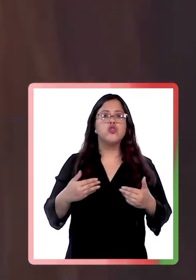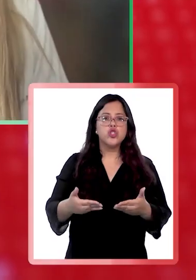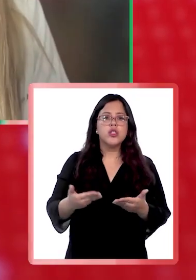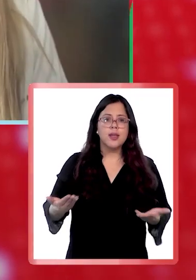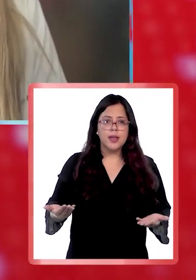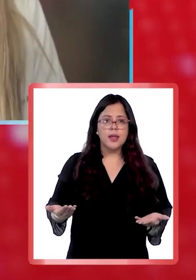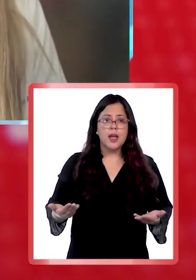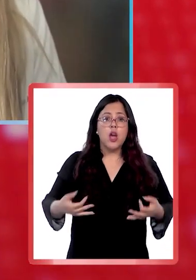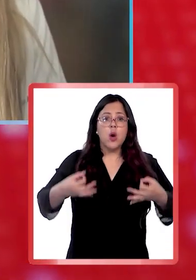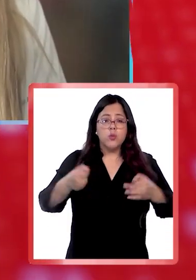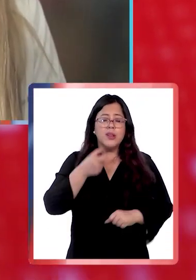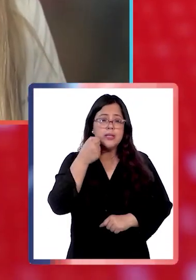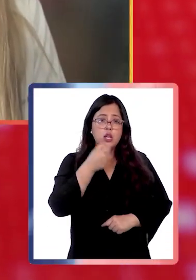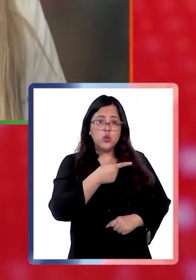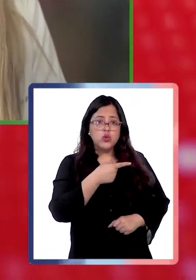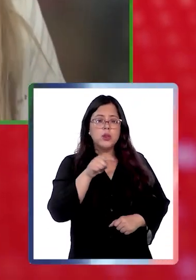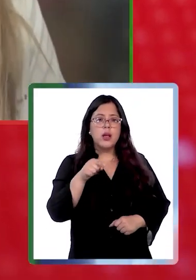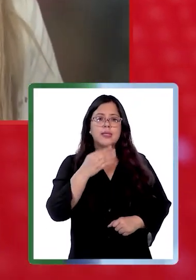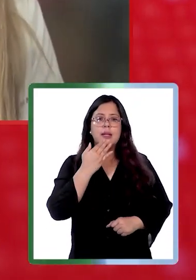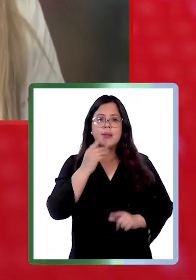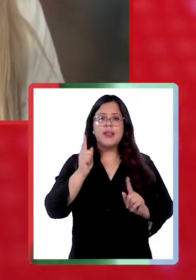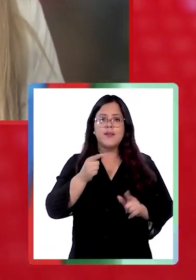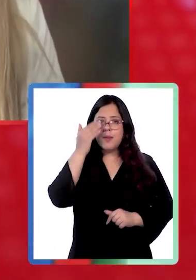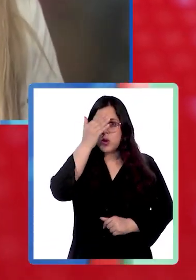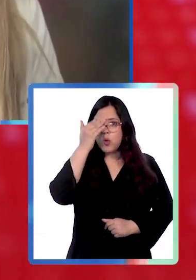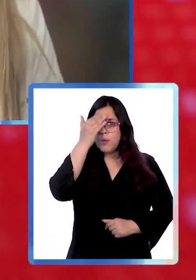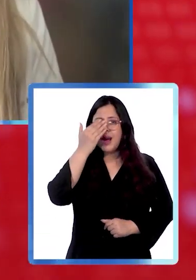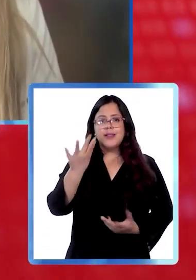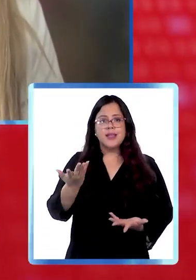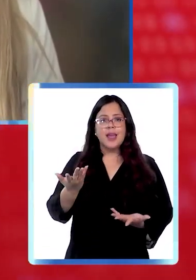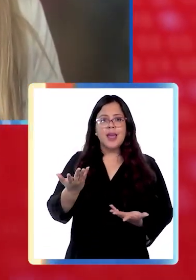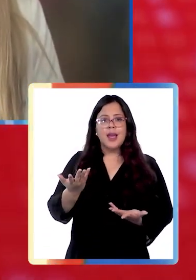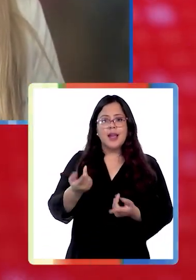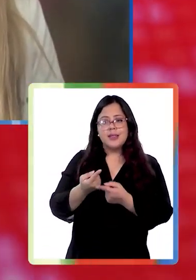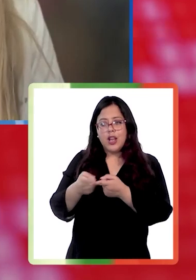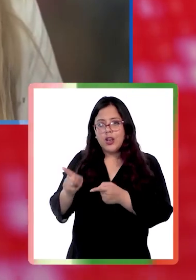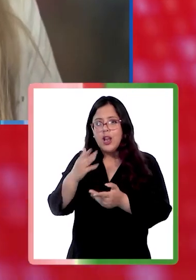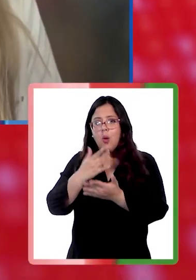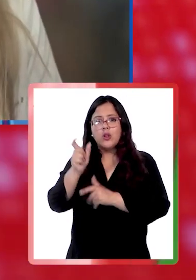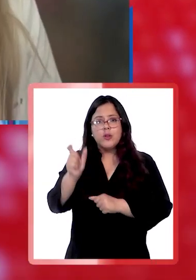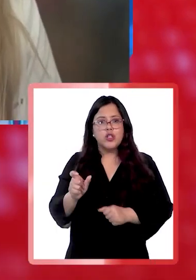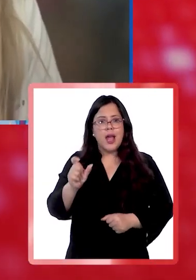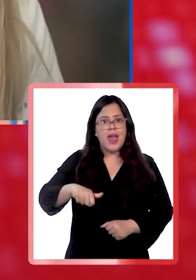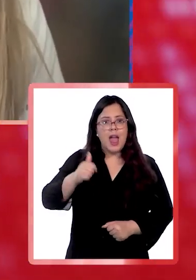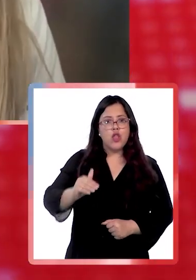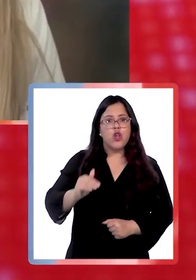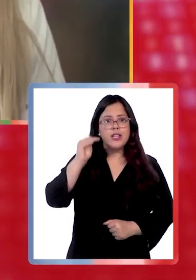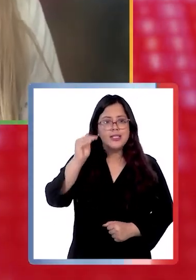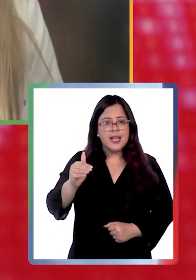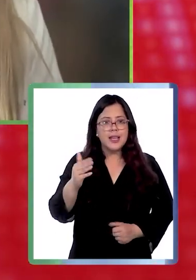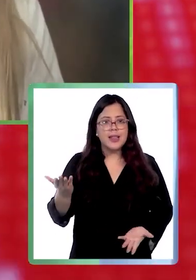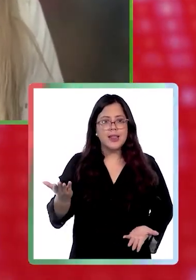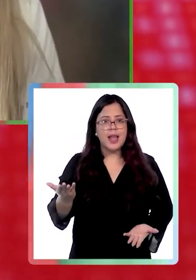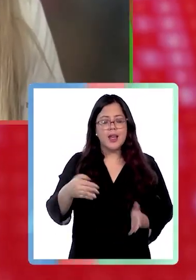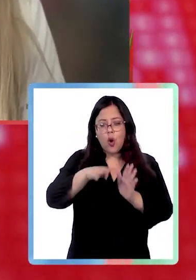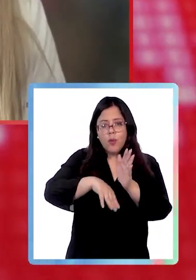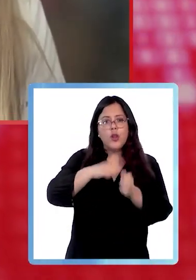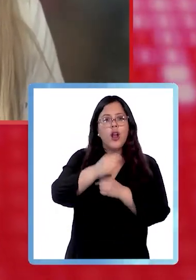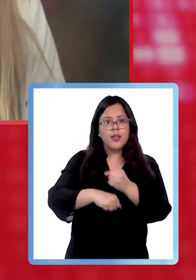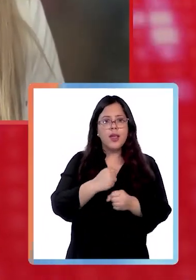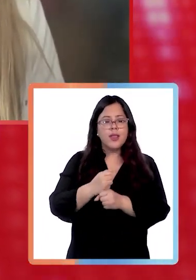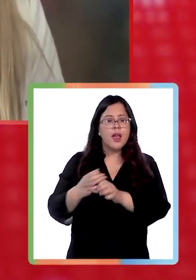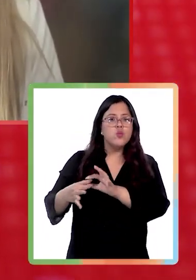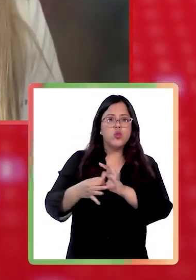consentimiento, pero finalmente cuando se hace la denuncia también hay que preocuparse de la otra parte cuando es adolescente, en el